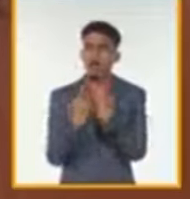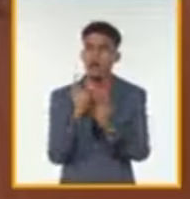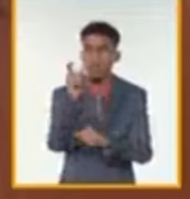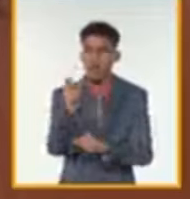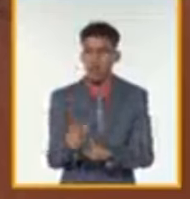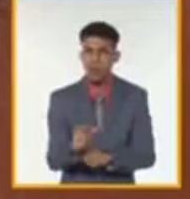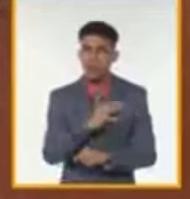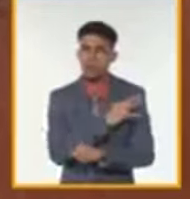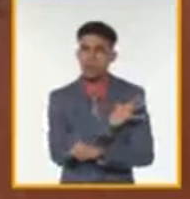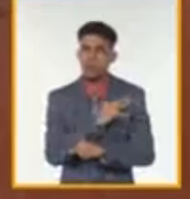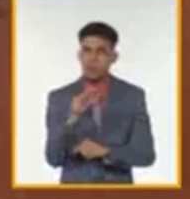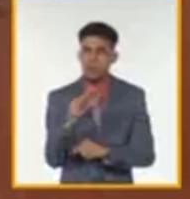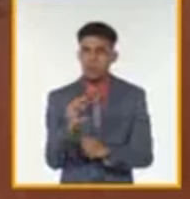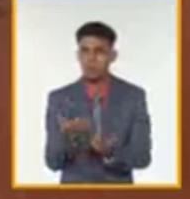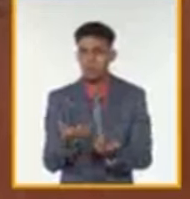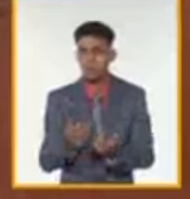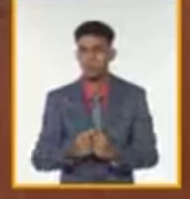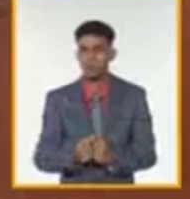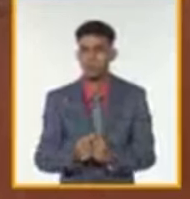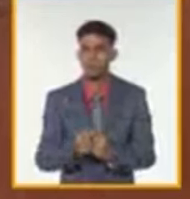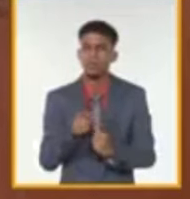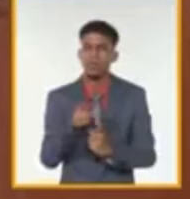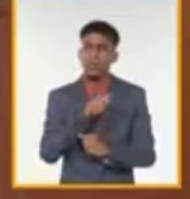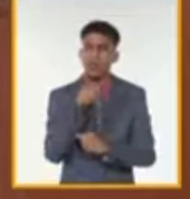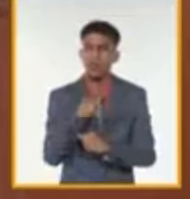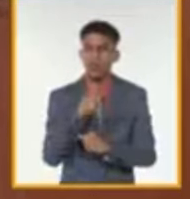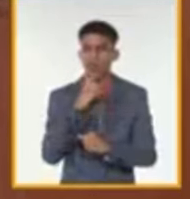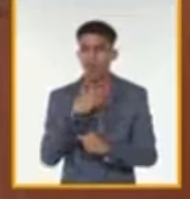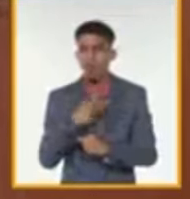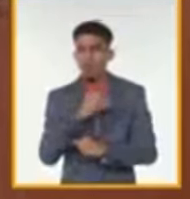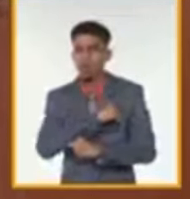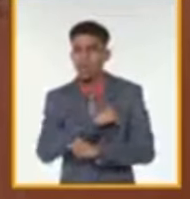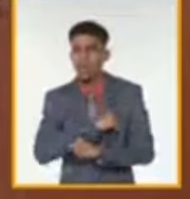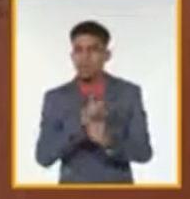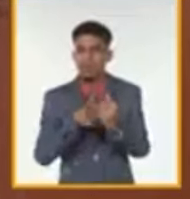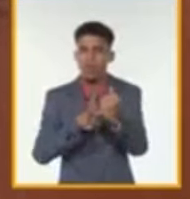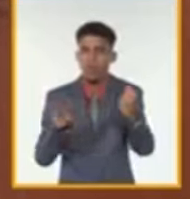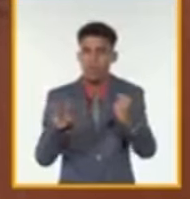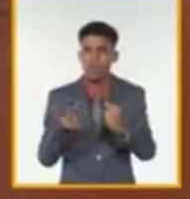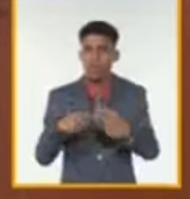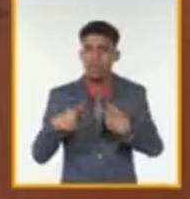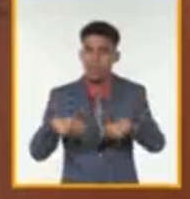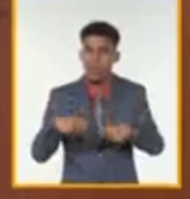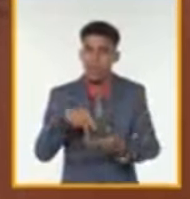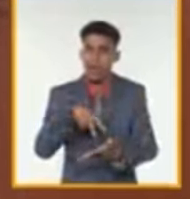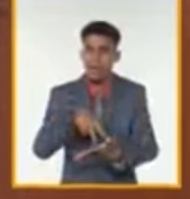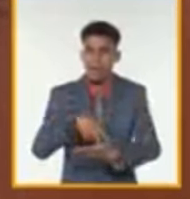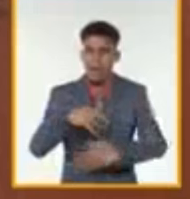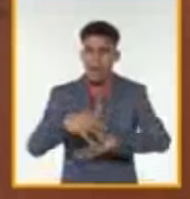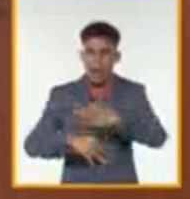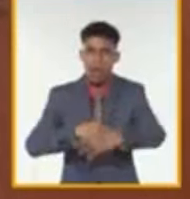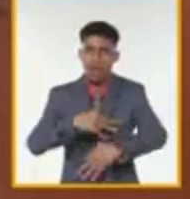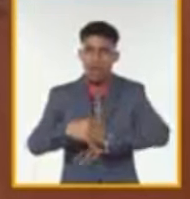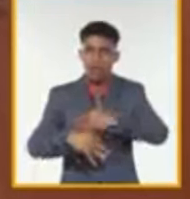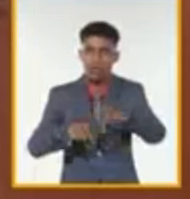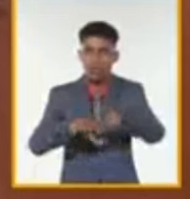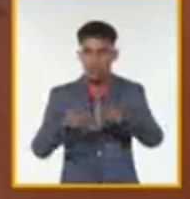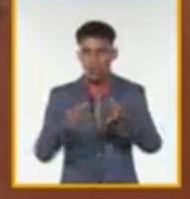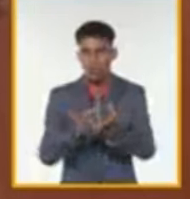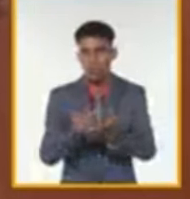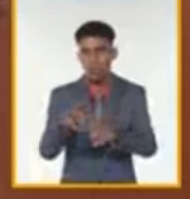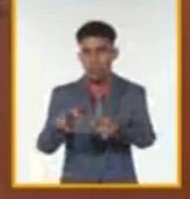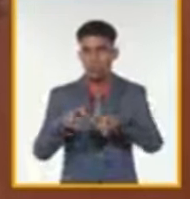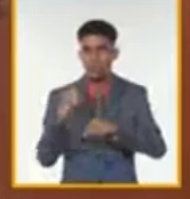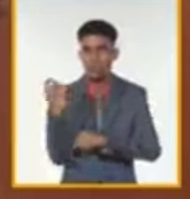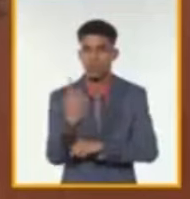de de rendición de cuenta qué ha significado mil laxi para la provincia la rendición de cuenta de su de su gobierno Cómo lo han asumido no